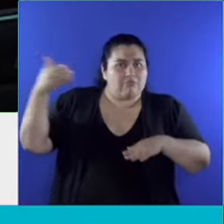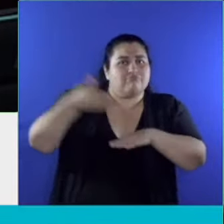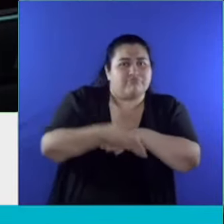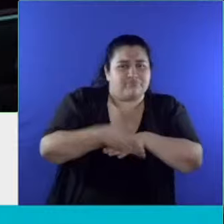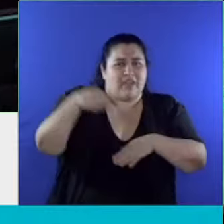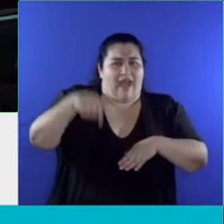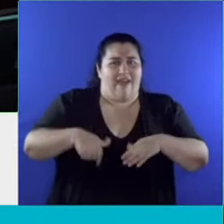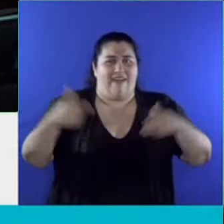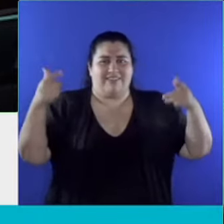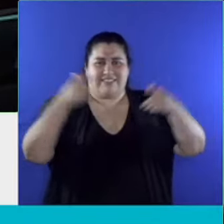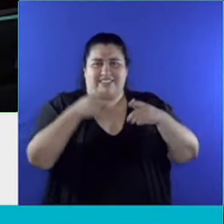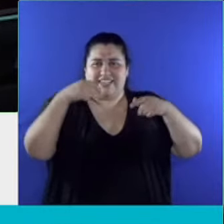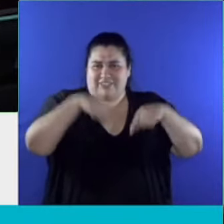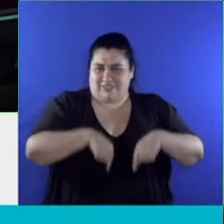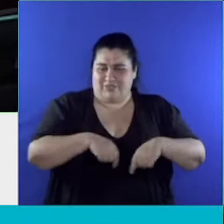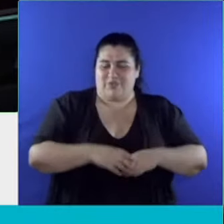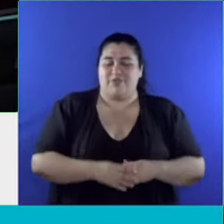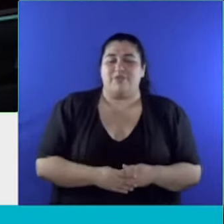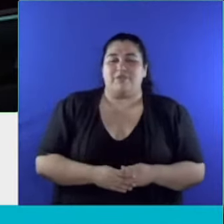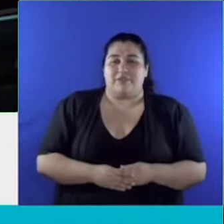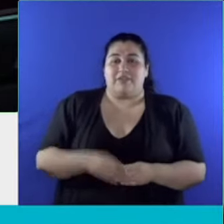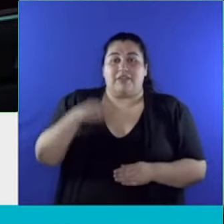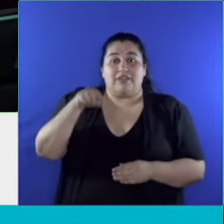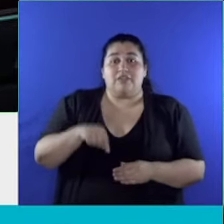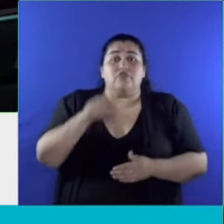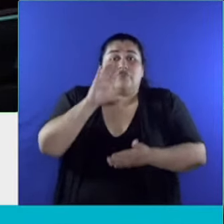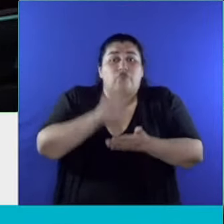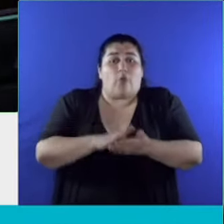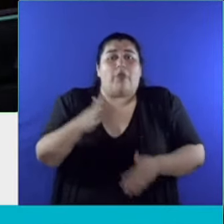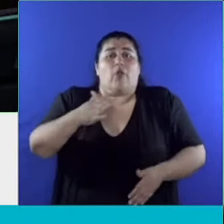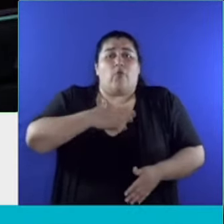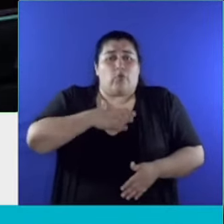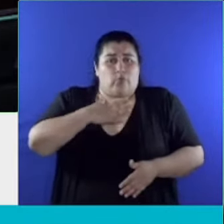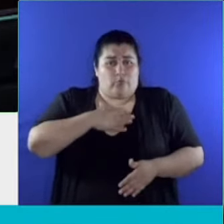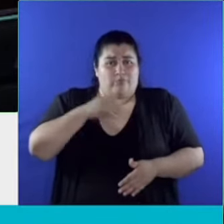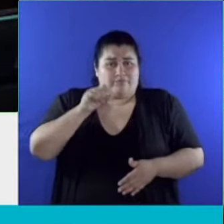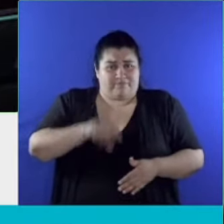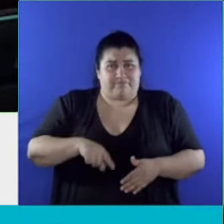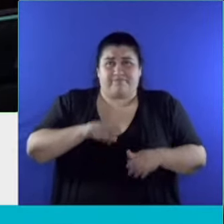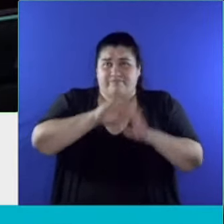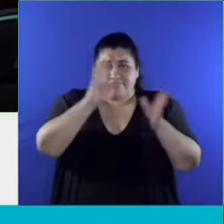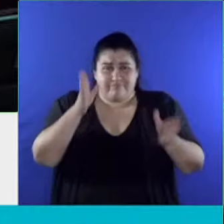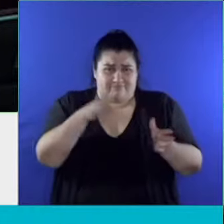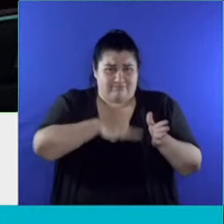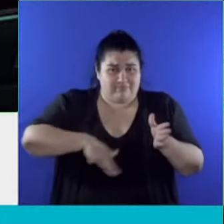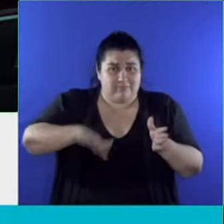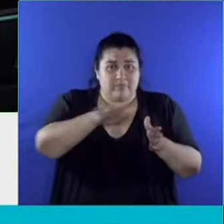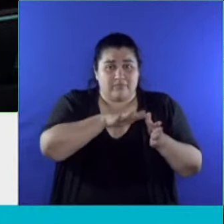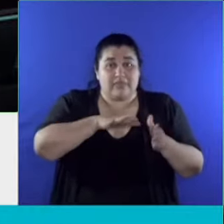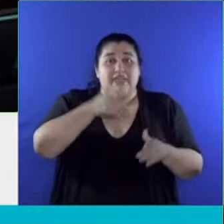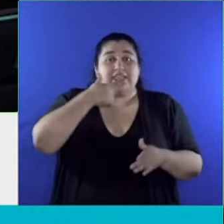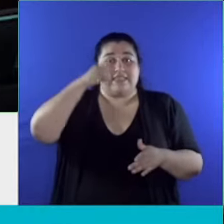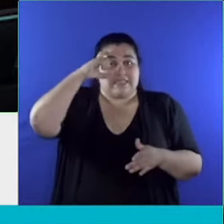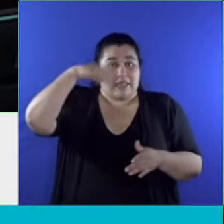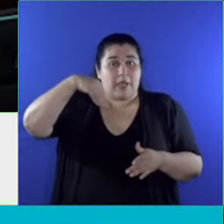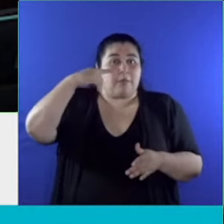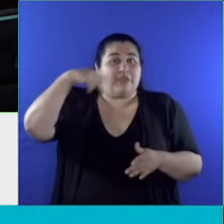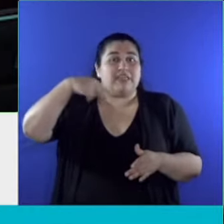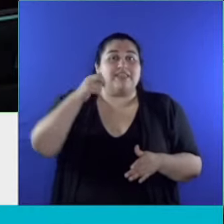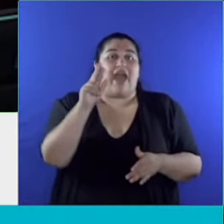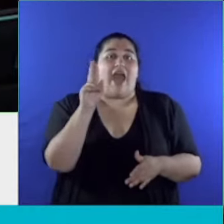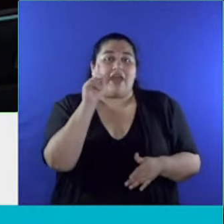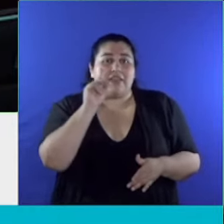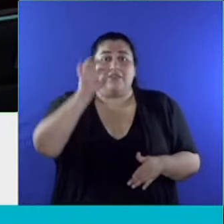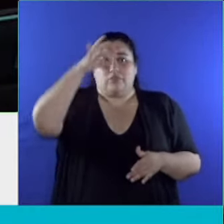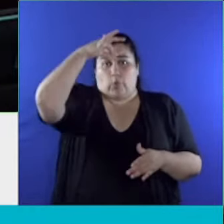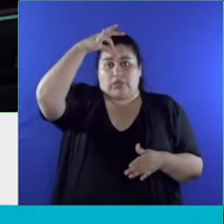esta sesión eh en esta declaración de patrimonio cultural histórico y arquitectónico del Tomás seminari cine Italia un